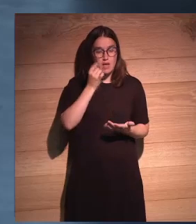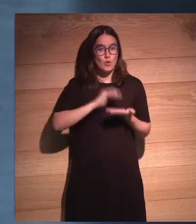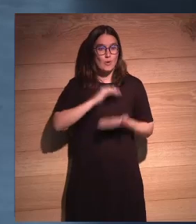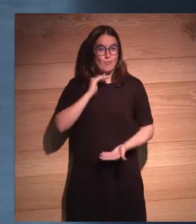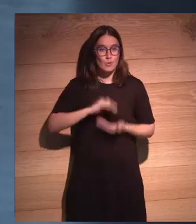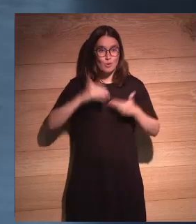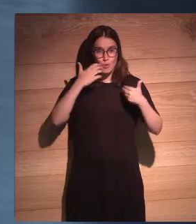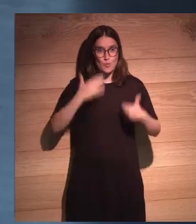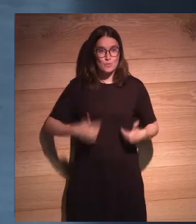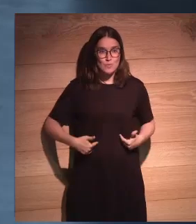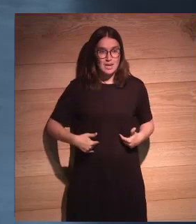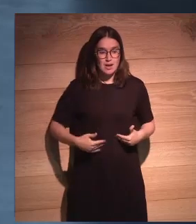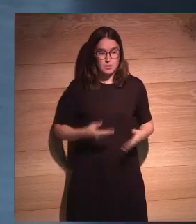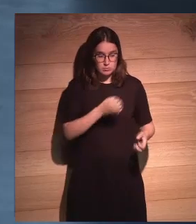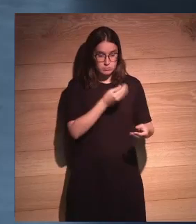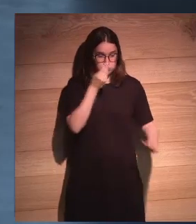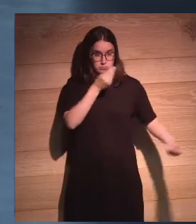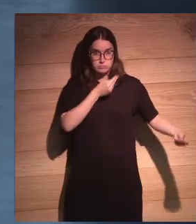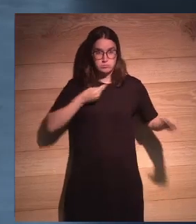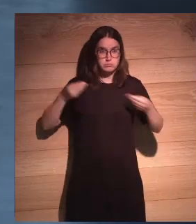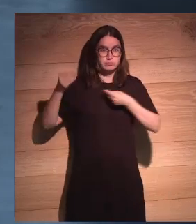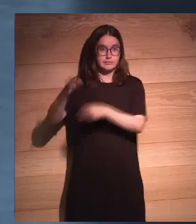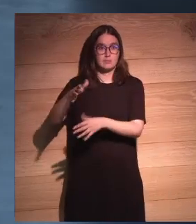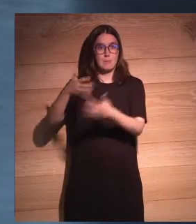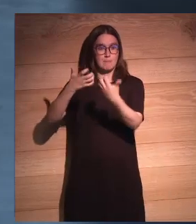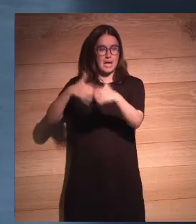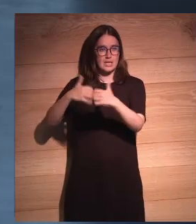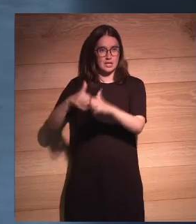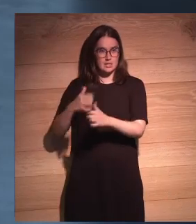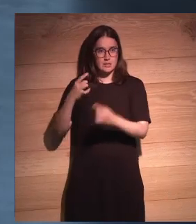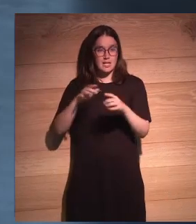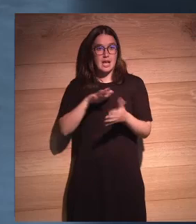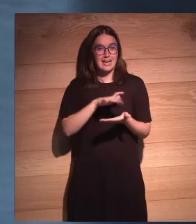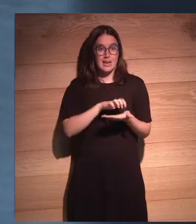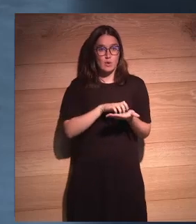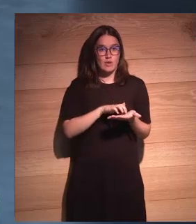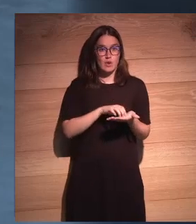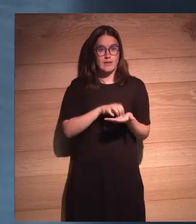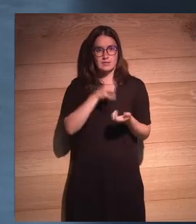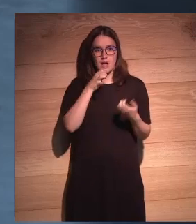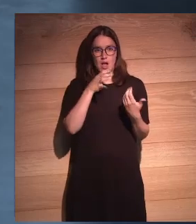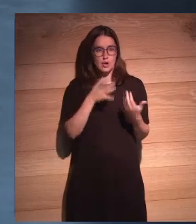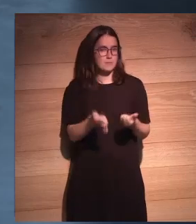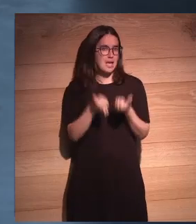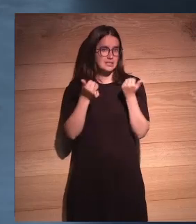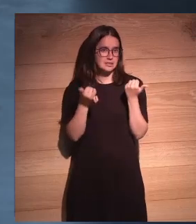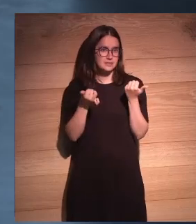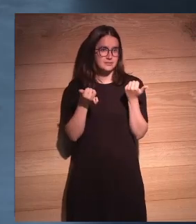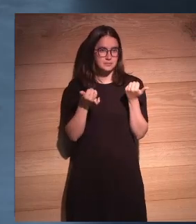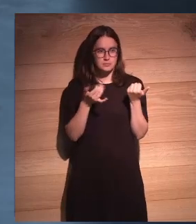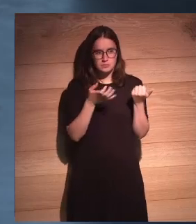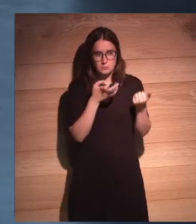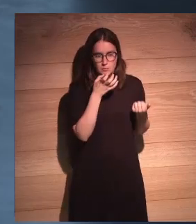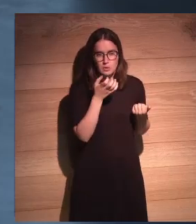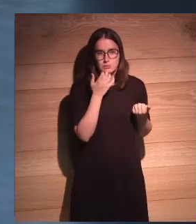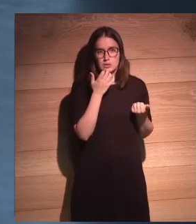capacidad humana que está siendo sustituida en cada momento por las máquinas. En un momento fueron las calculadoras, pues ahora son muchas cosas. Ahora es, por